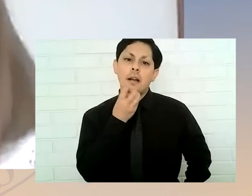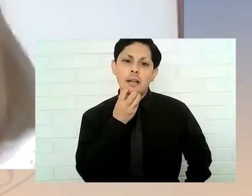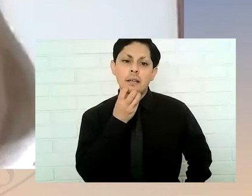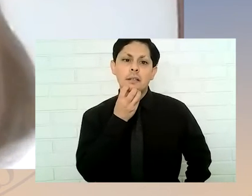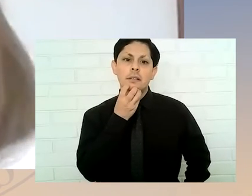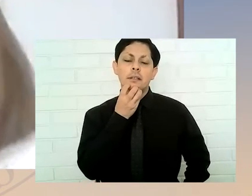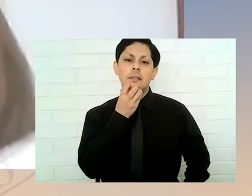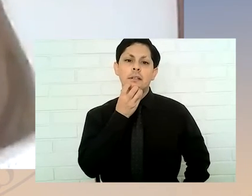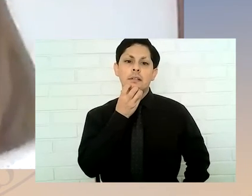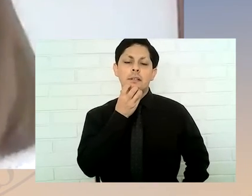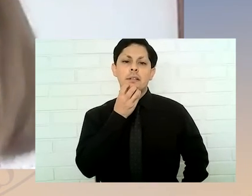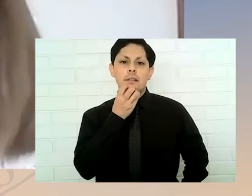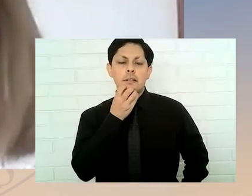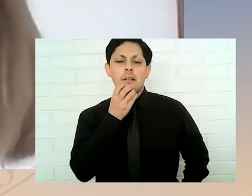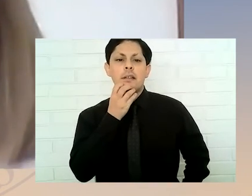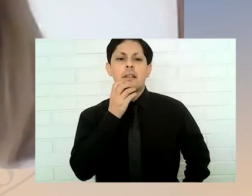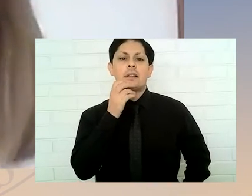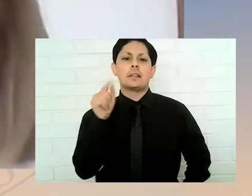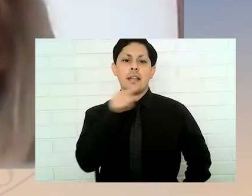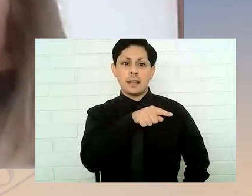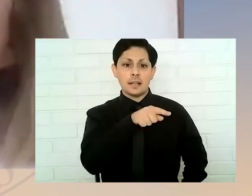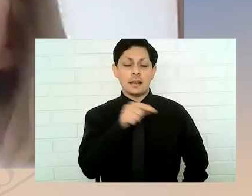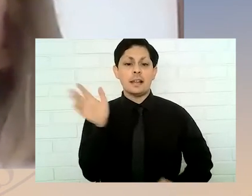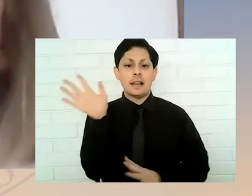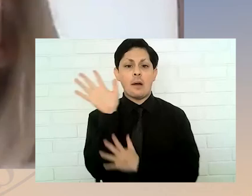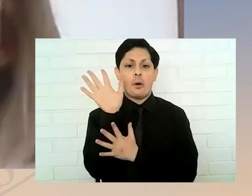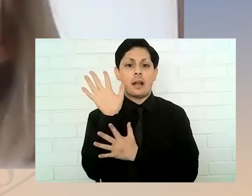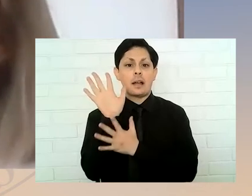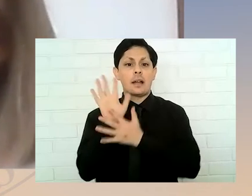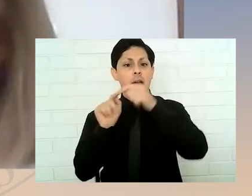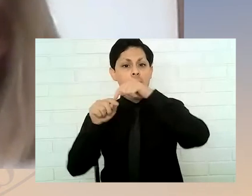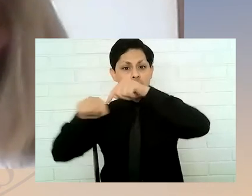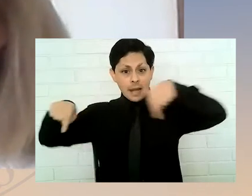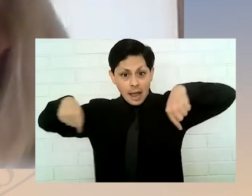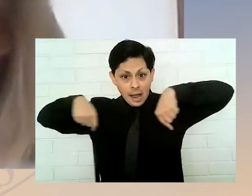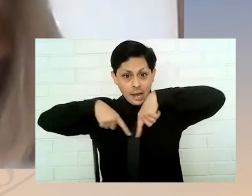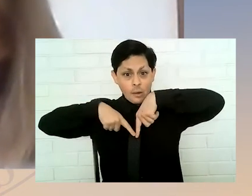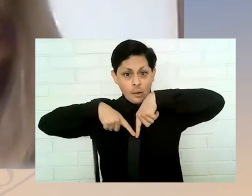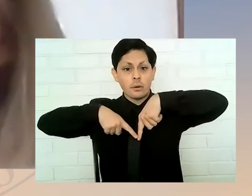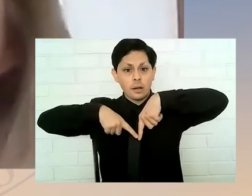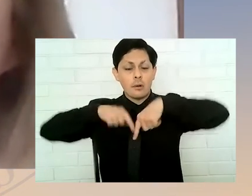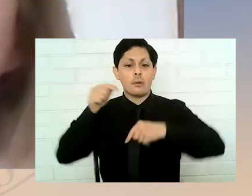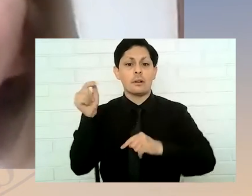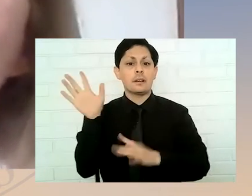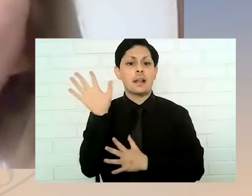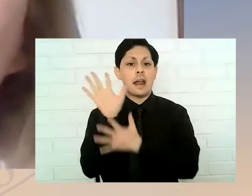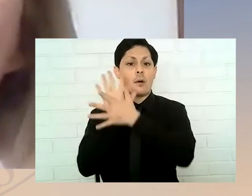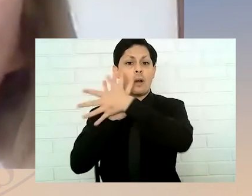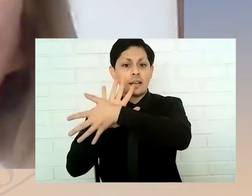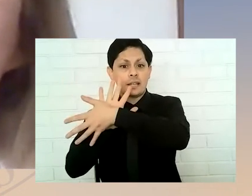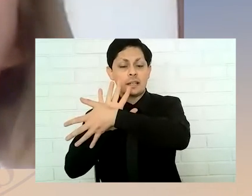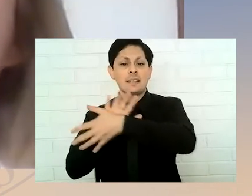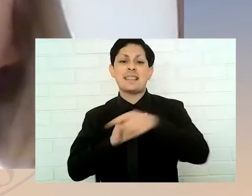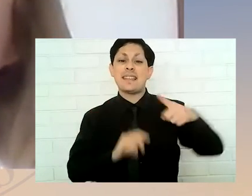en la Araucanía, con independencia de los contextos, las y los profesores implementan el